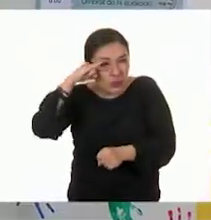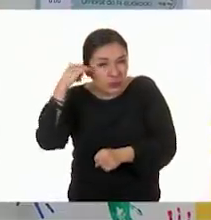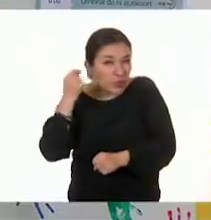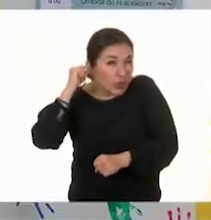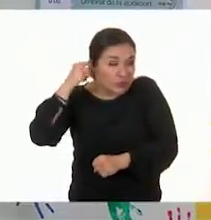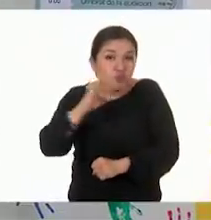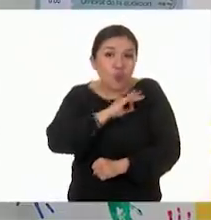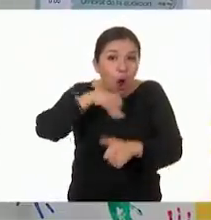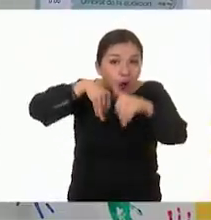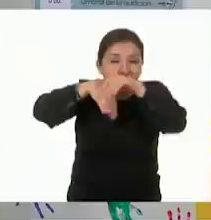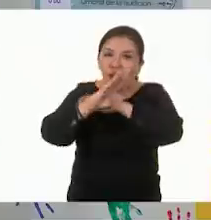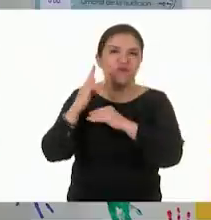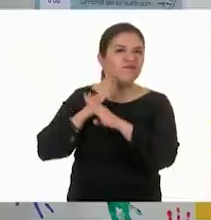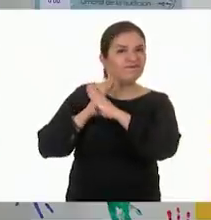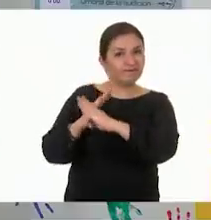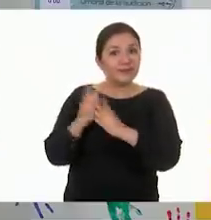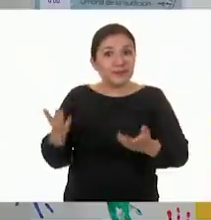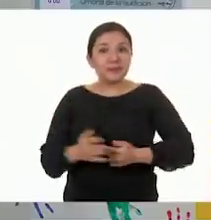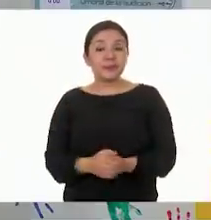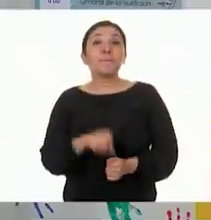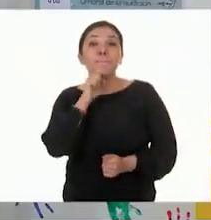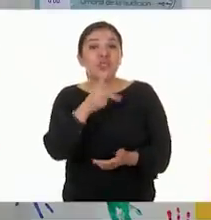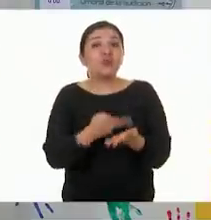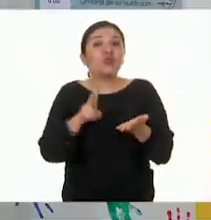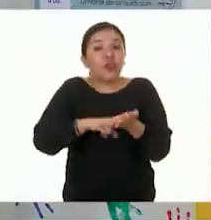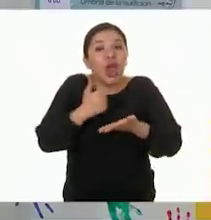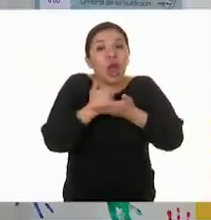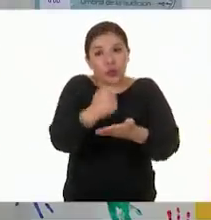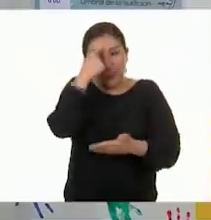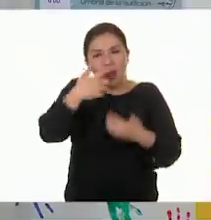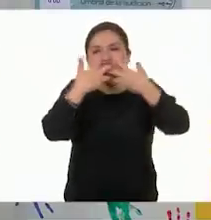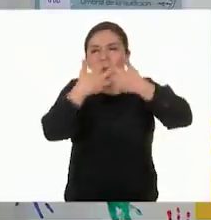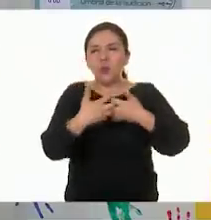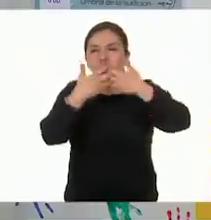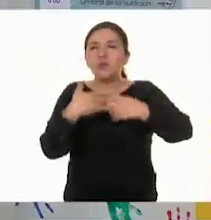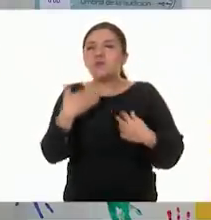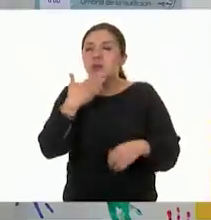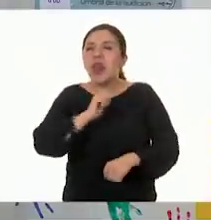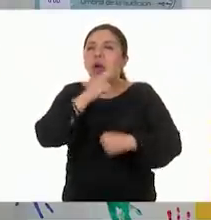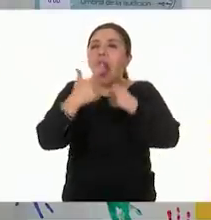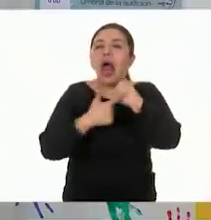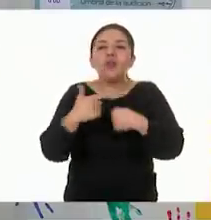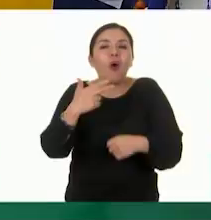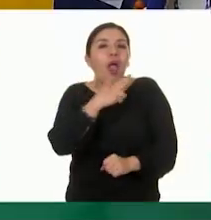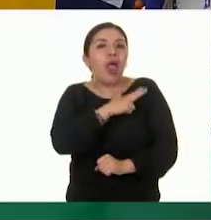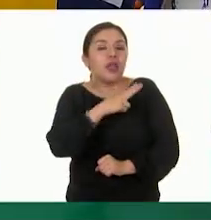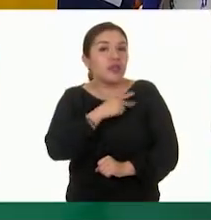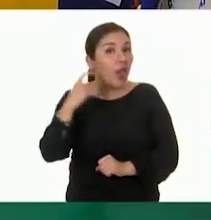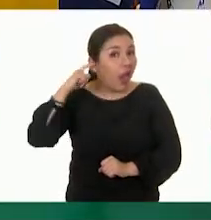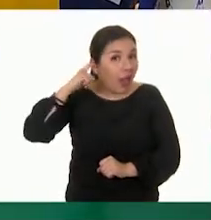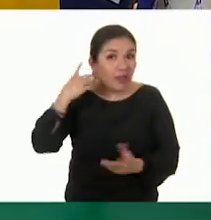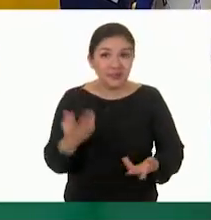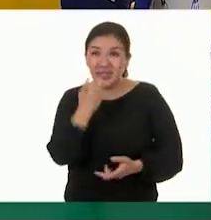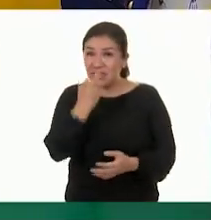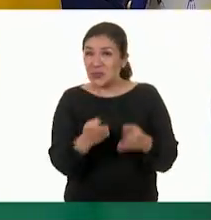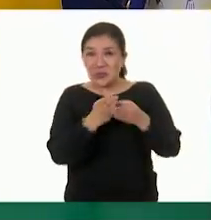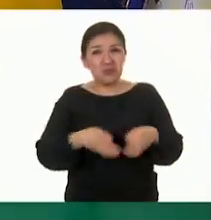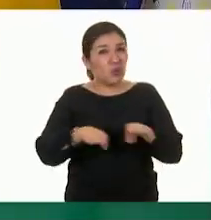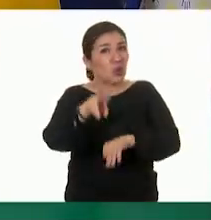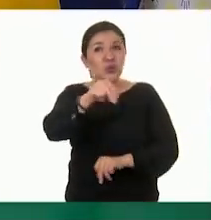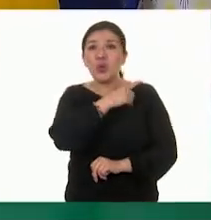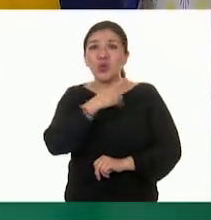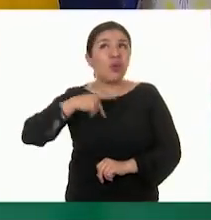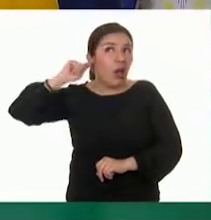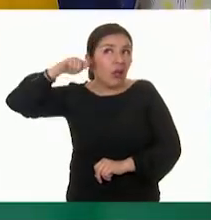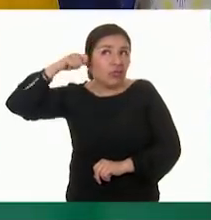por nuestros oídos. Y al mismo tiempo le ayuda a lubricar por cualquier herida. Oh, sí, sí, es muy importante. Entonces, no debemos